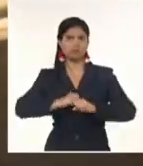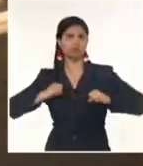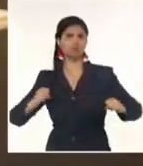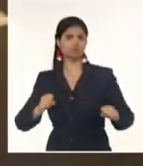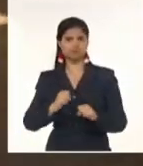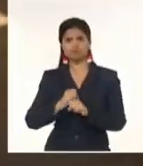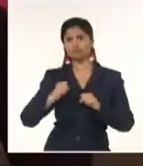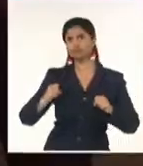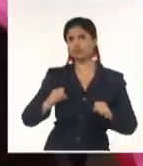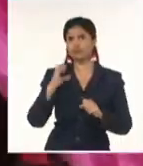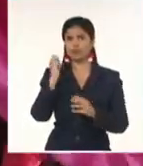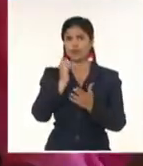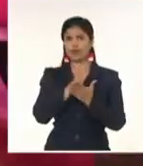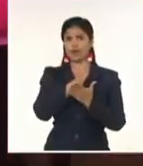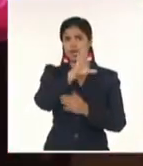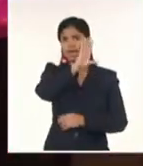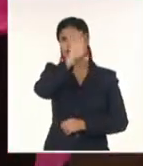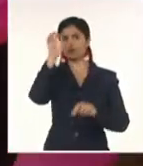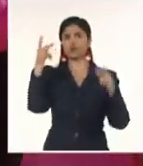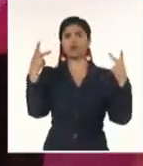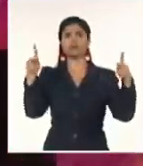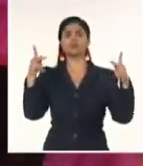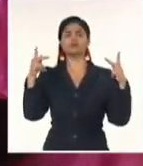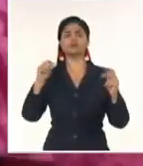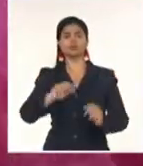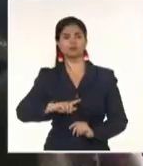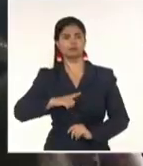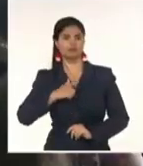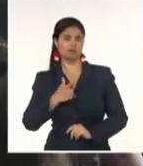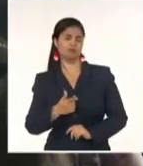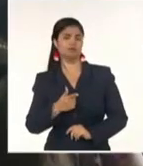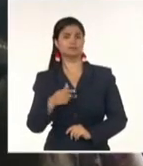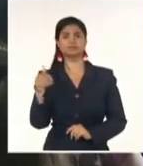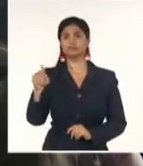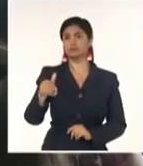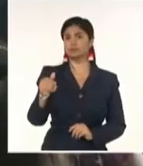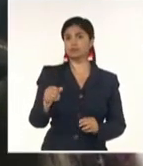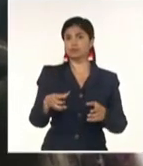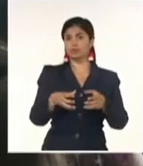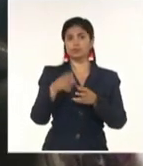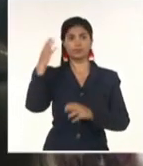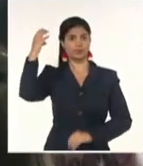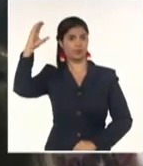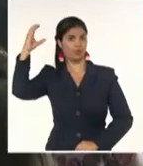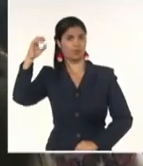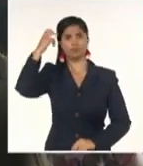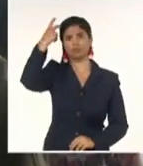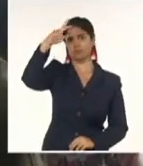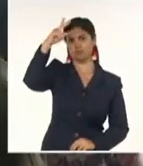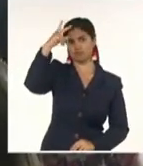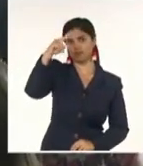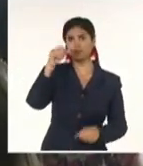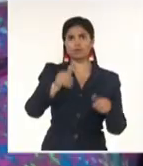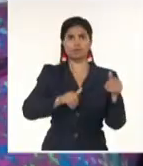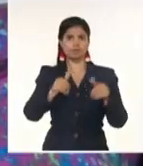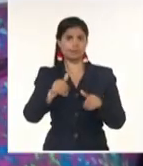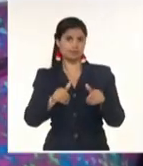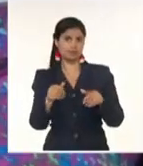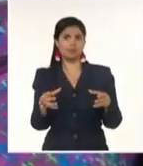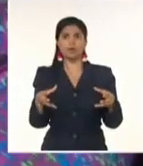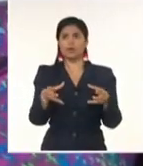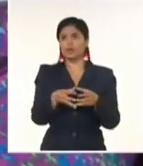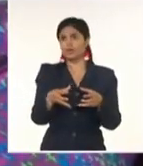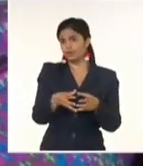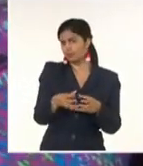Profesional de Arte Manuel Muñoz Cedeño. Al intercambio asisten agrupaciones colombianas y mexicanas como Grupo Begoña Quintero,